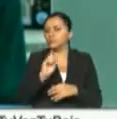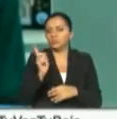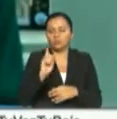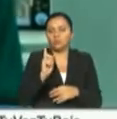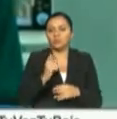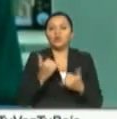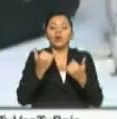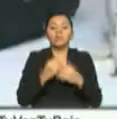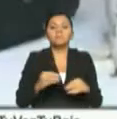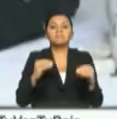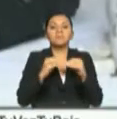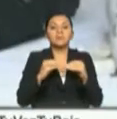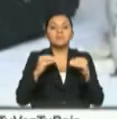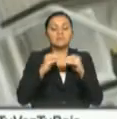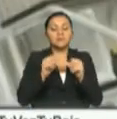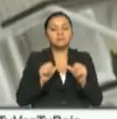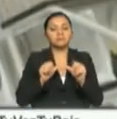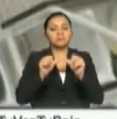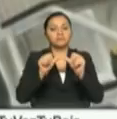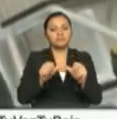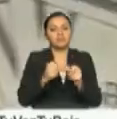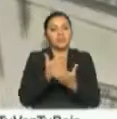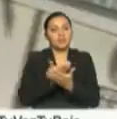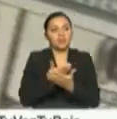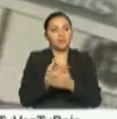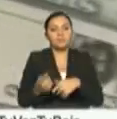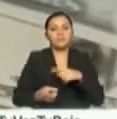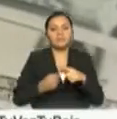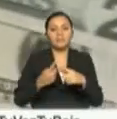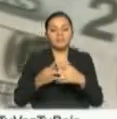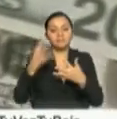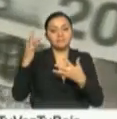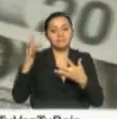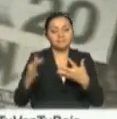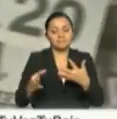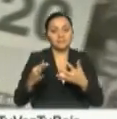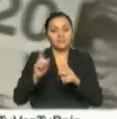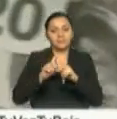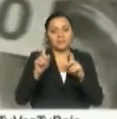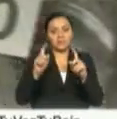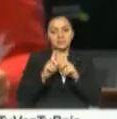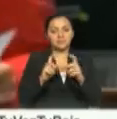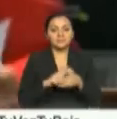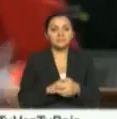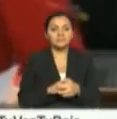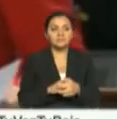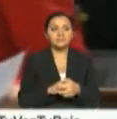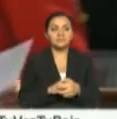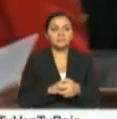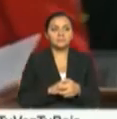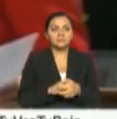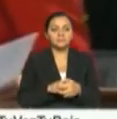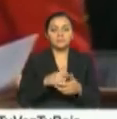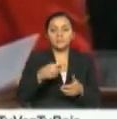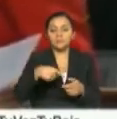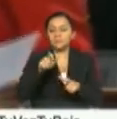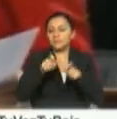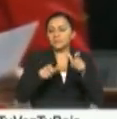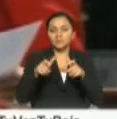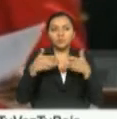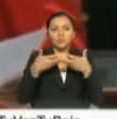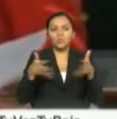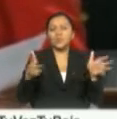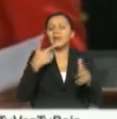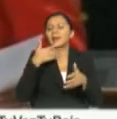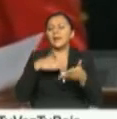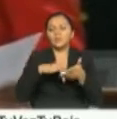y permitirá la sostenibilidad económica y financiera de las compañías. El ciudadano totalmente indefenso, si quería